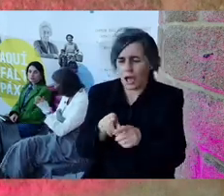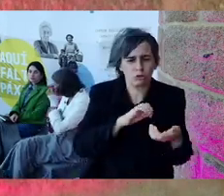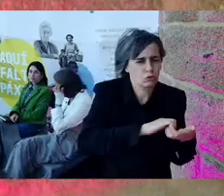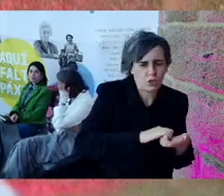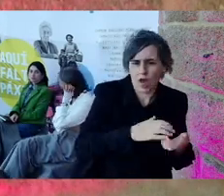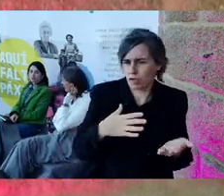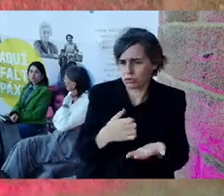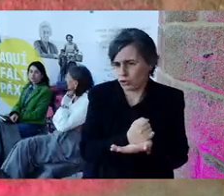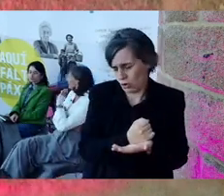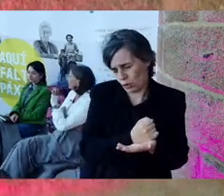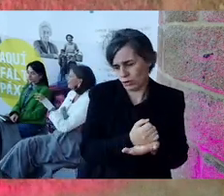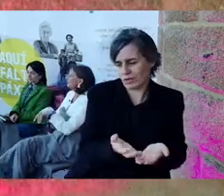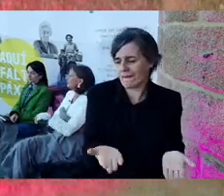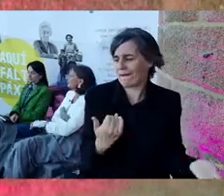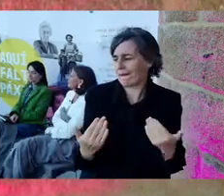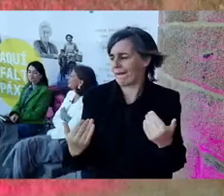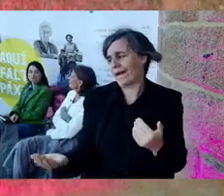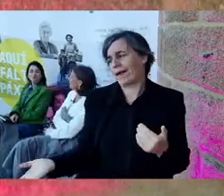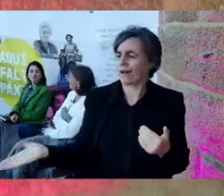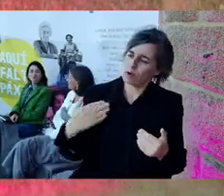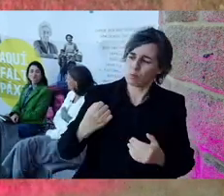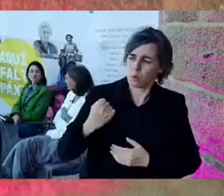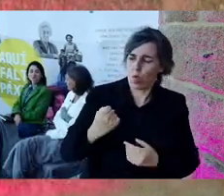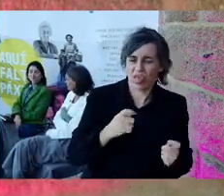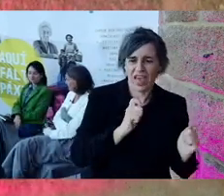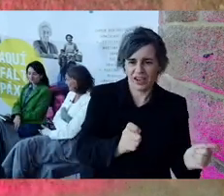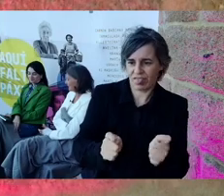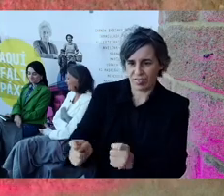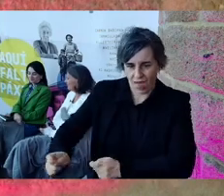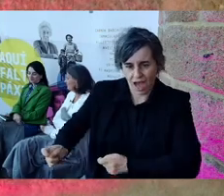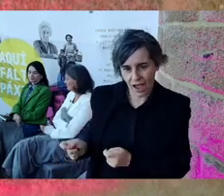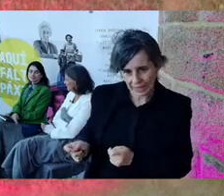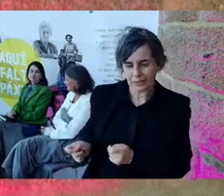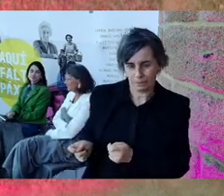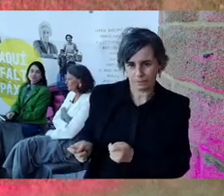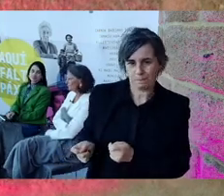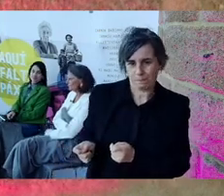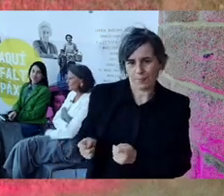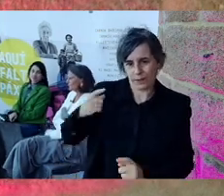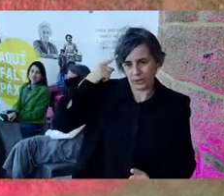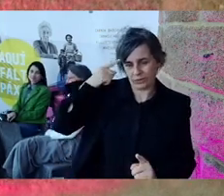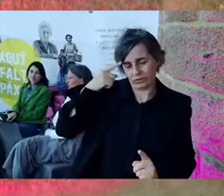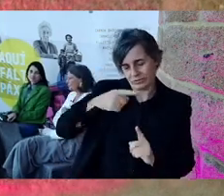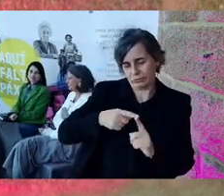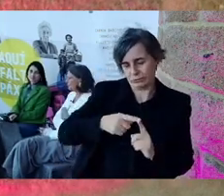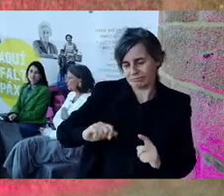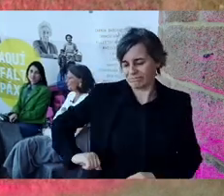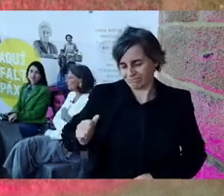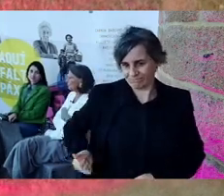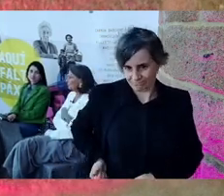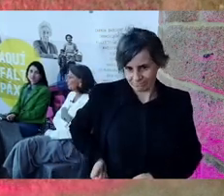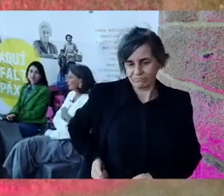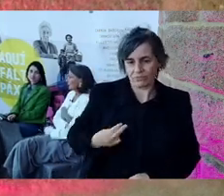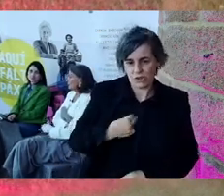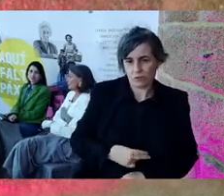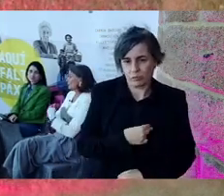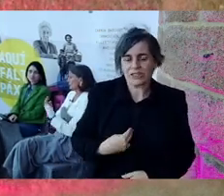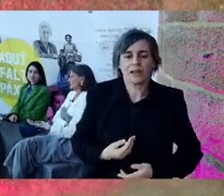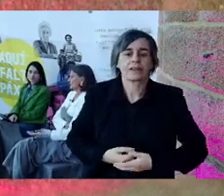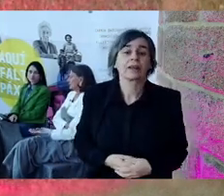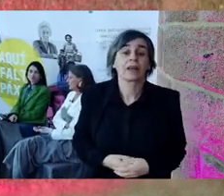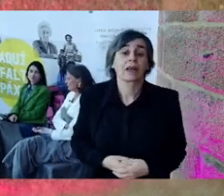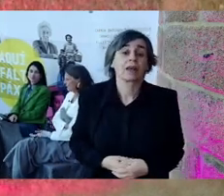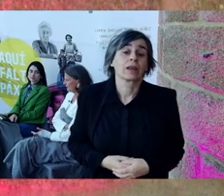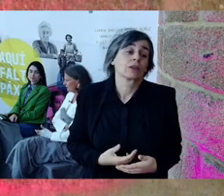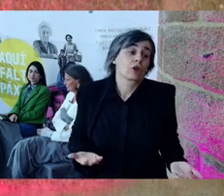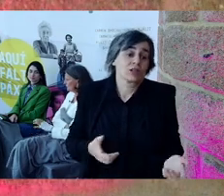a sus cuñados, a todo el mundo había colocado ahí en el poder en la riquísima ciudad de Compostela, ¿no? Había